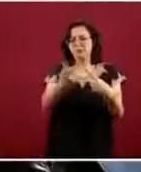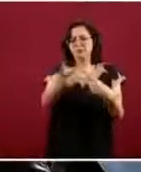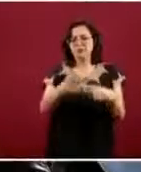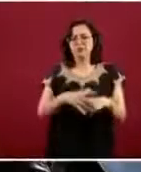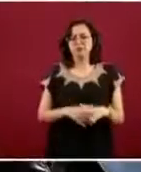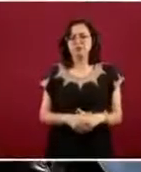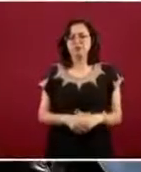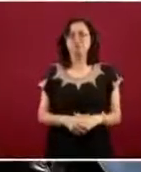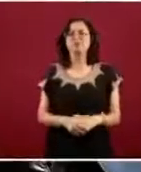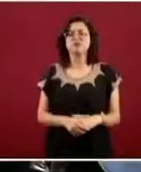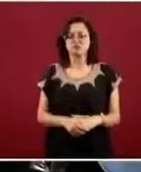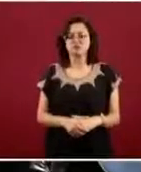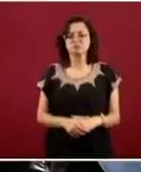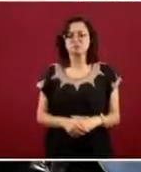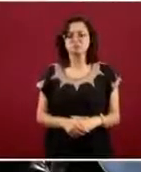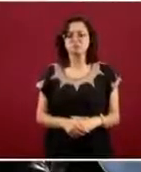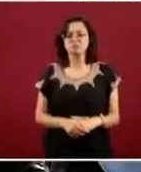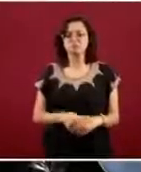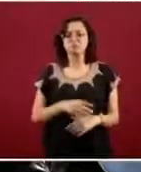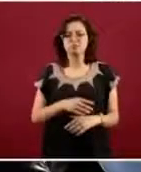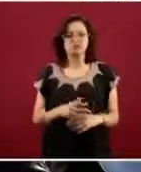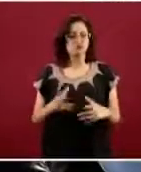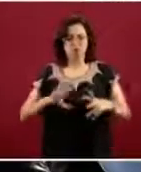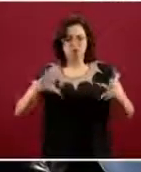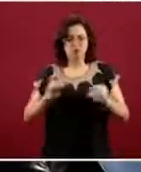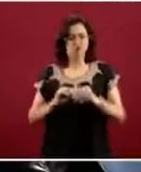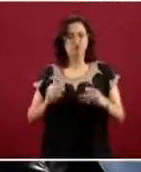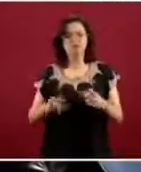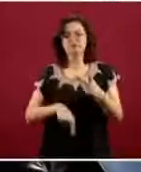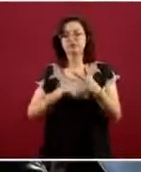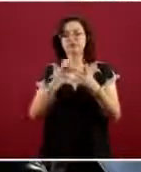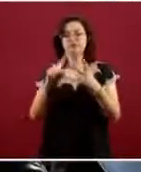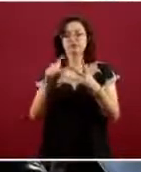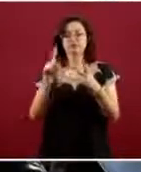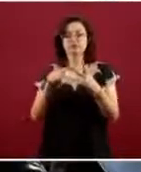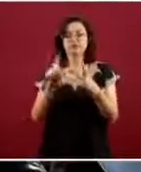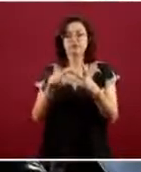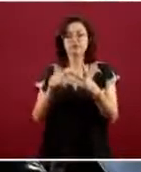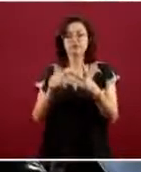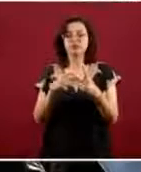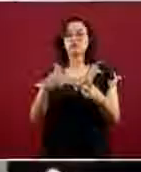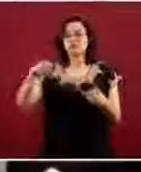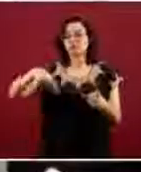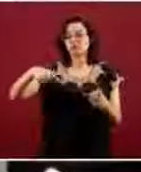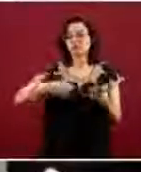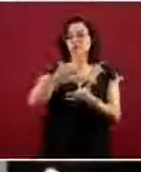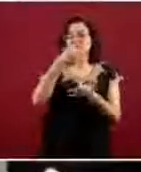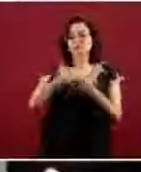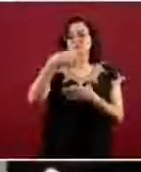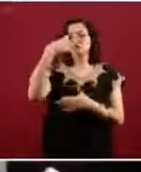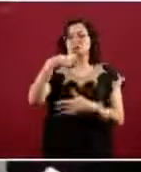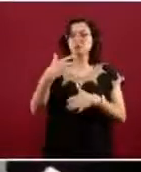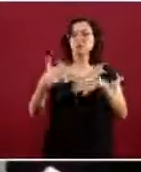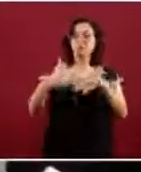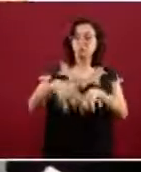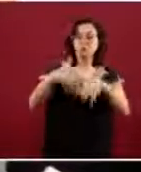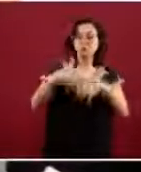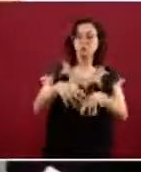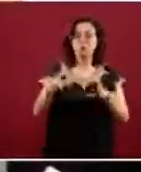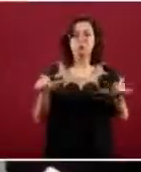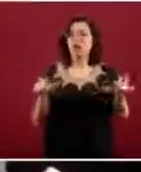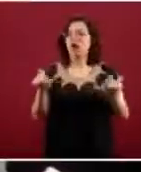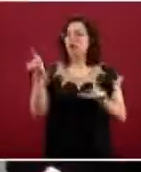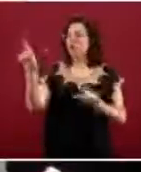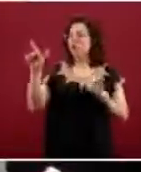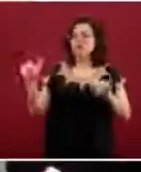quiere, me la contesta. Con gusto, con gusto. No, dígame okay. La segunda es que todavía aquí, al menos en la Ciudad de México, hay manifestaciones, bloqueos. Aquí